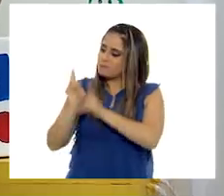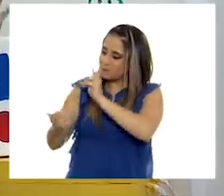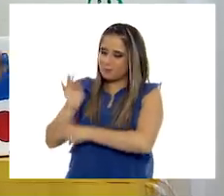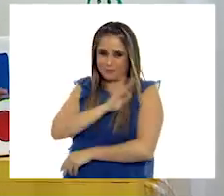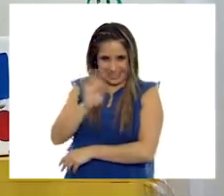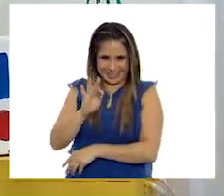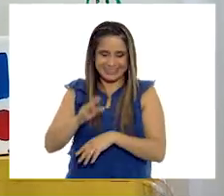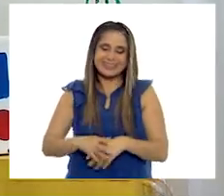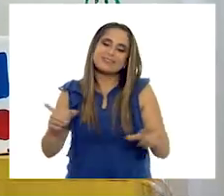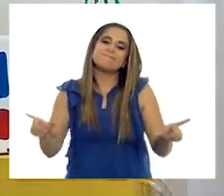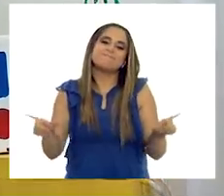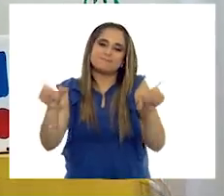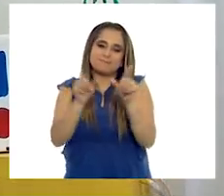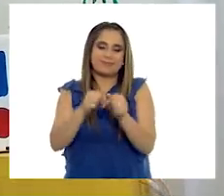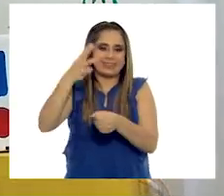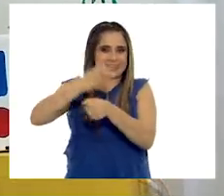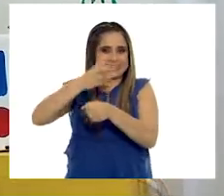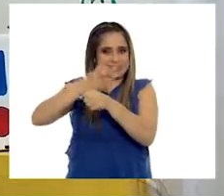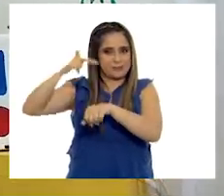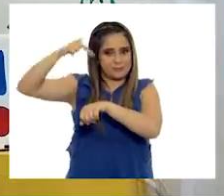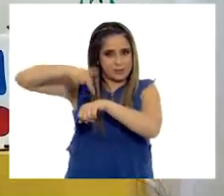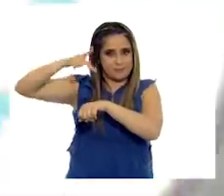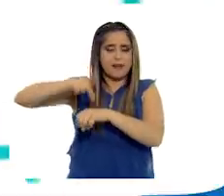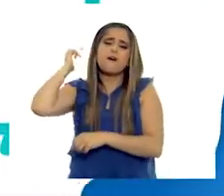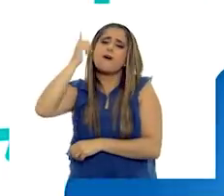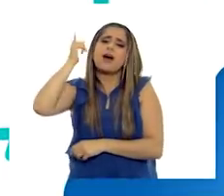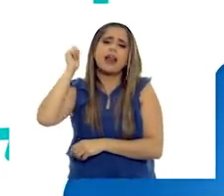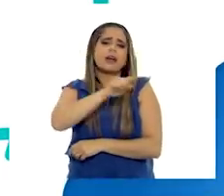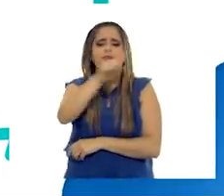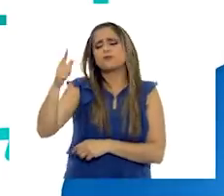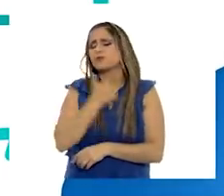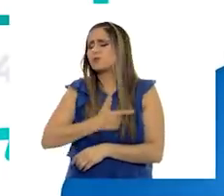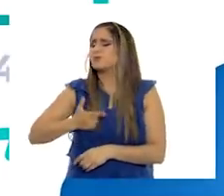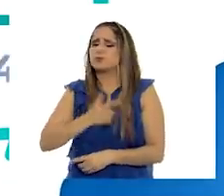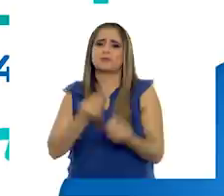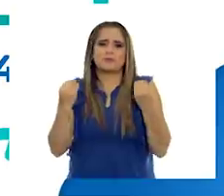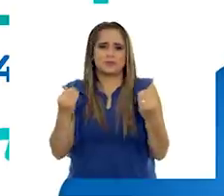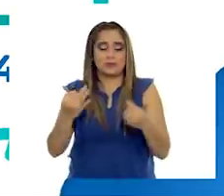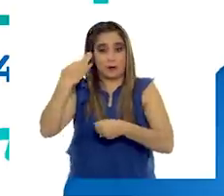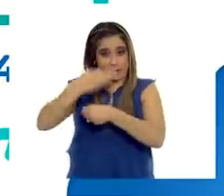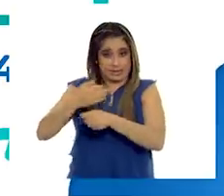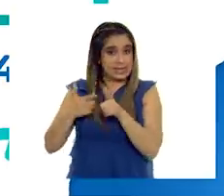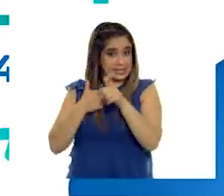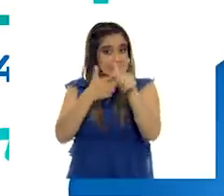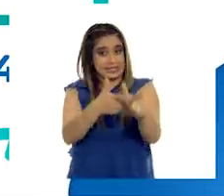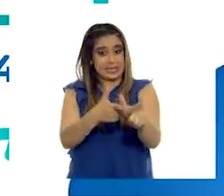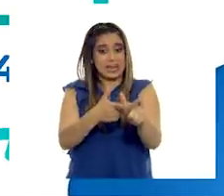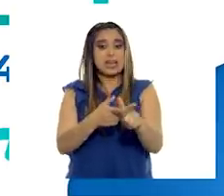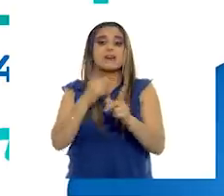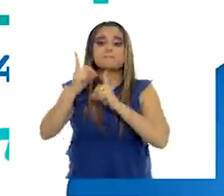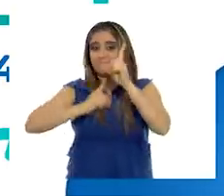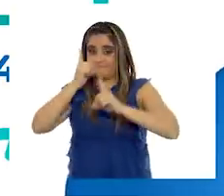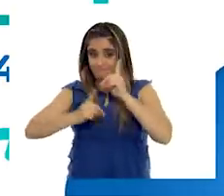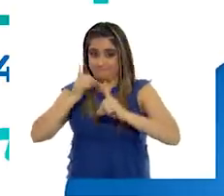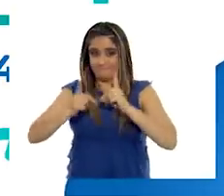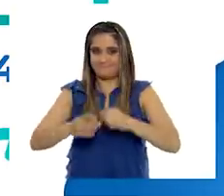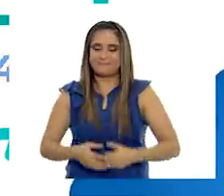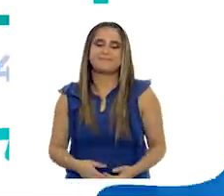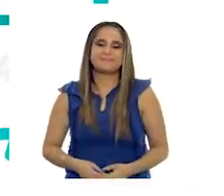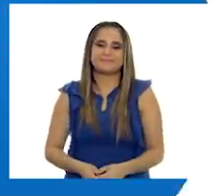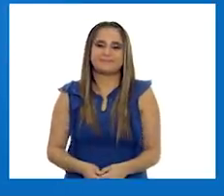aquí terminamos con tercer grado. Espero lo hayan disfrutado tanto como nosotros. Continuamos con educación física.